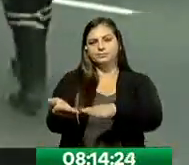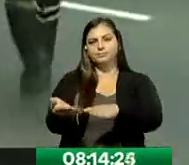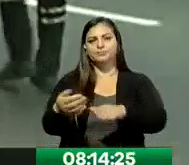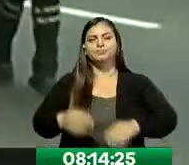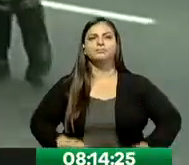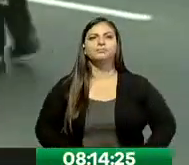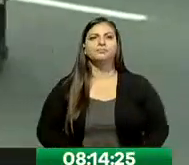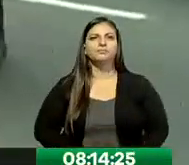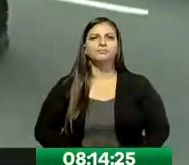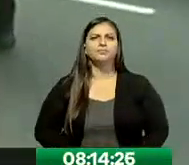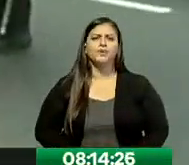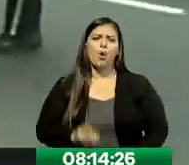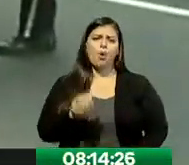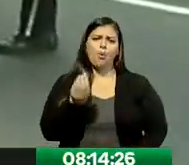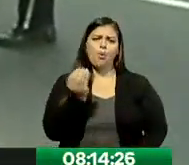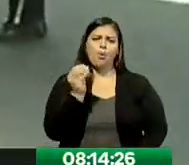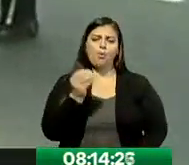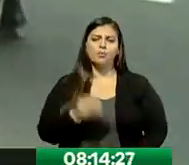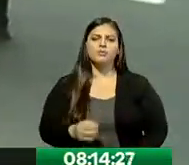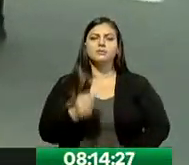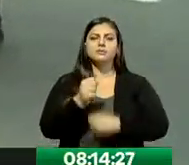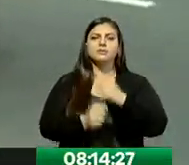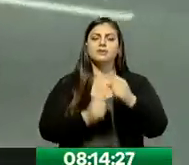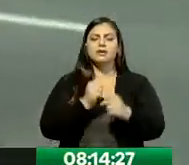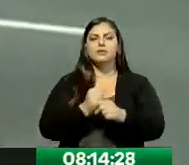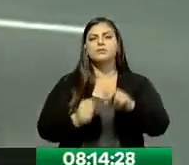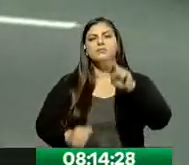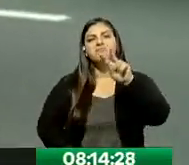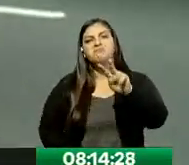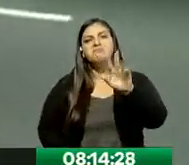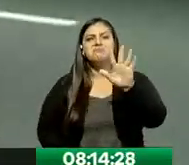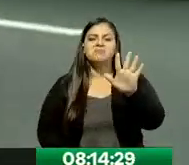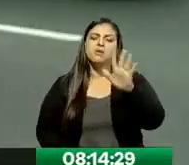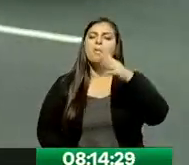un joven de aproximadamente 25 años.